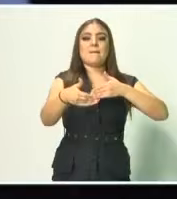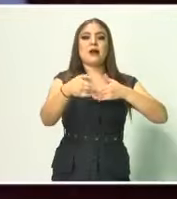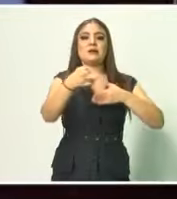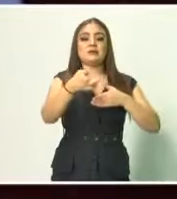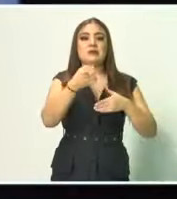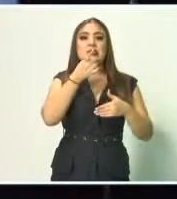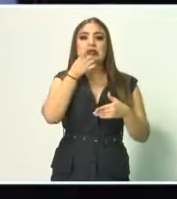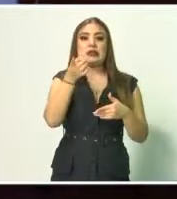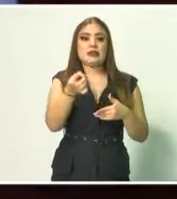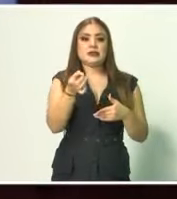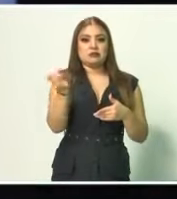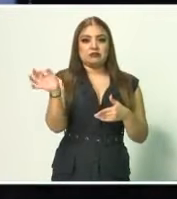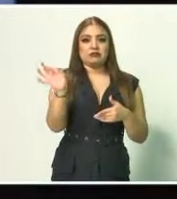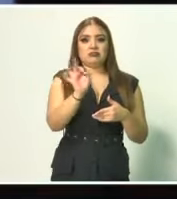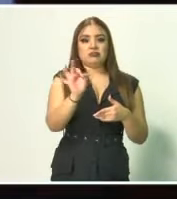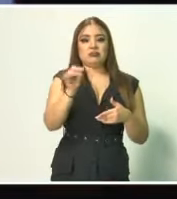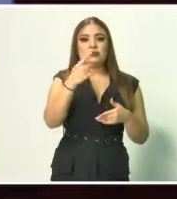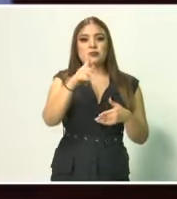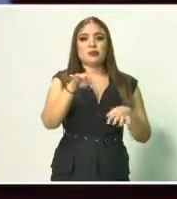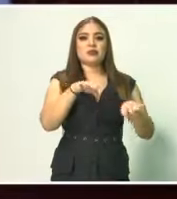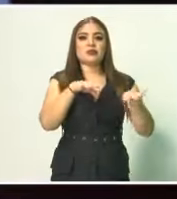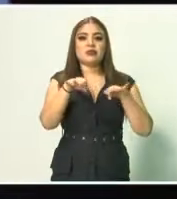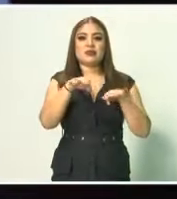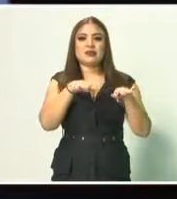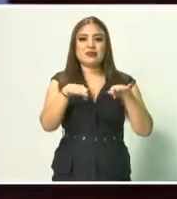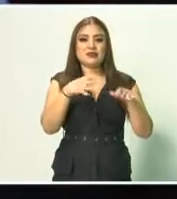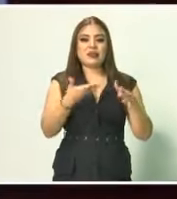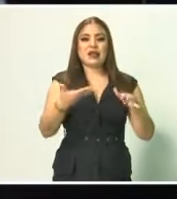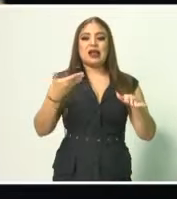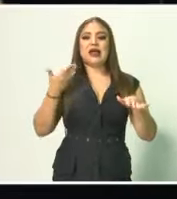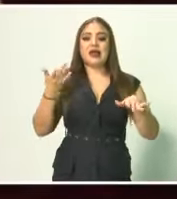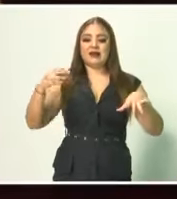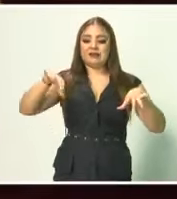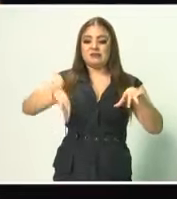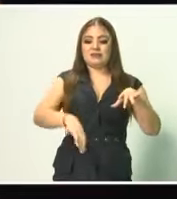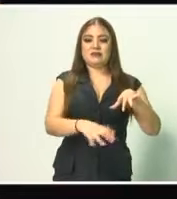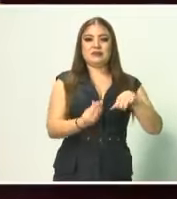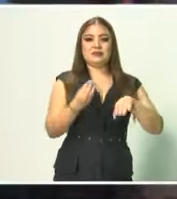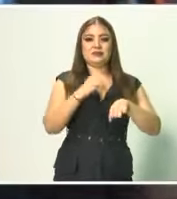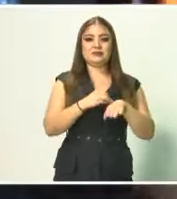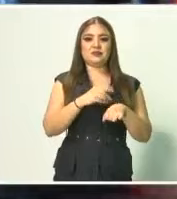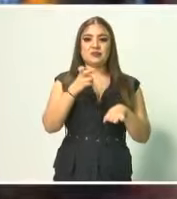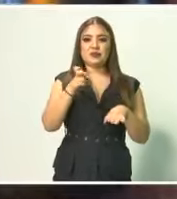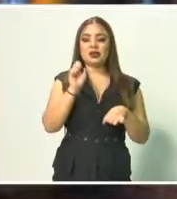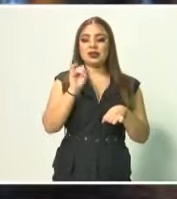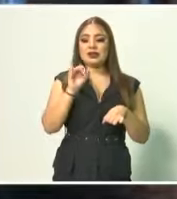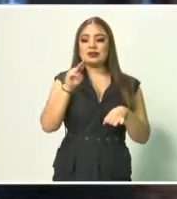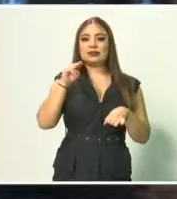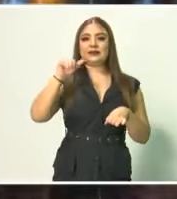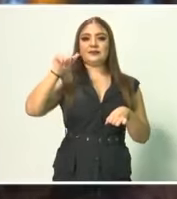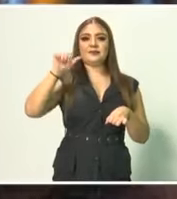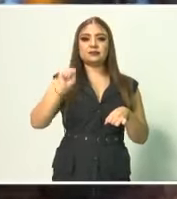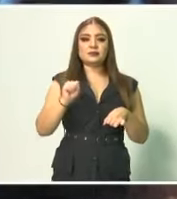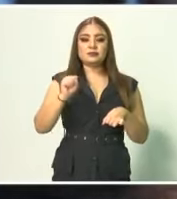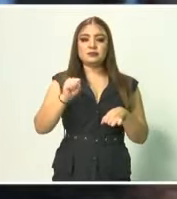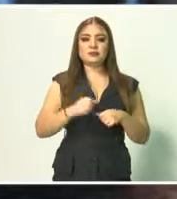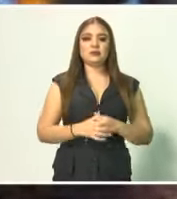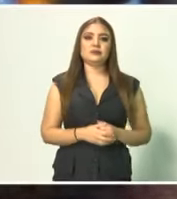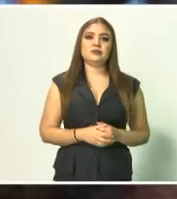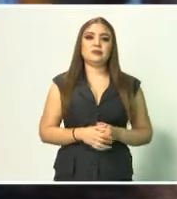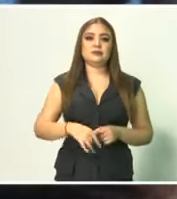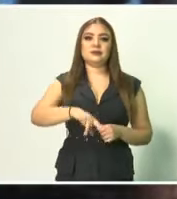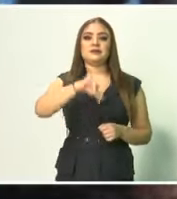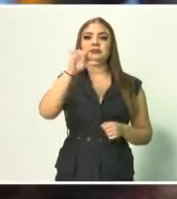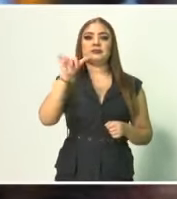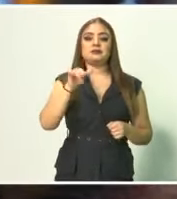presuntamente resultado de trabajos de introducción de tubería por parte del Sistema Municipal de Aguas y Saneamiento. Fue